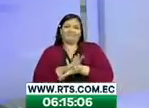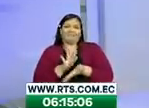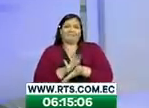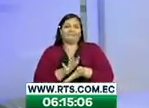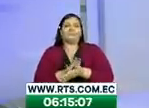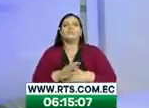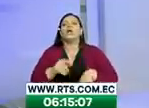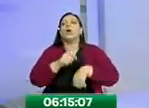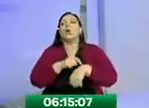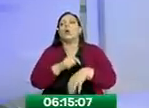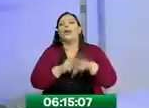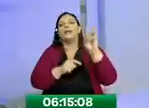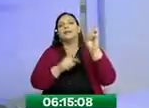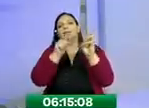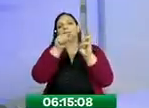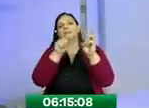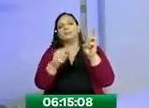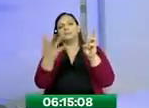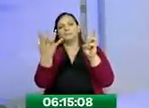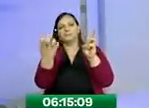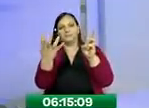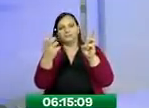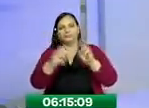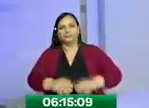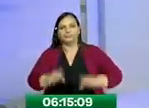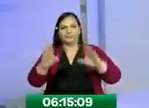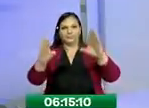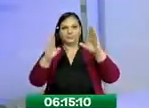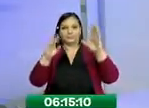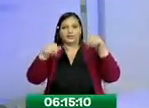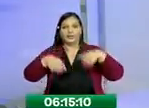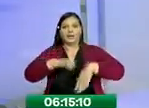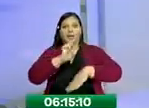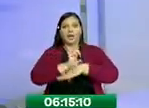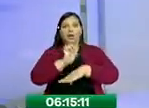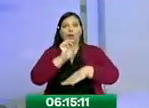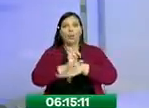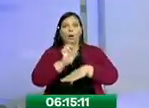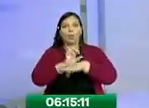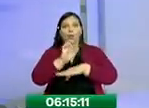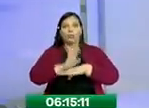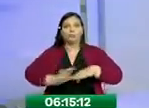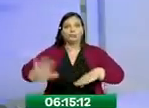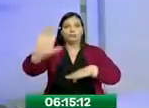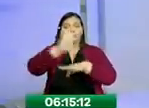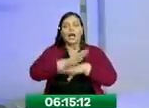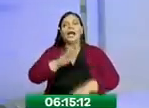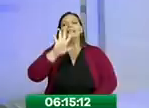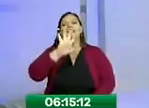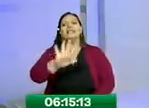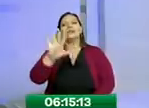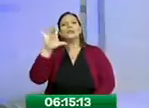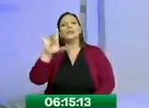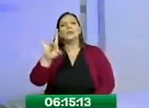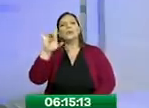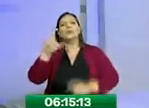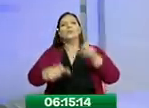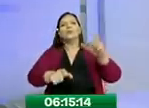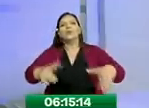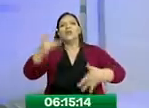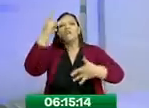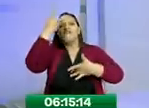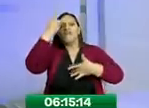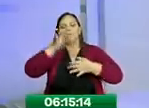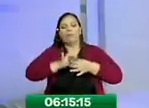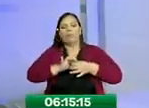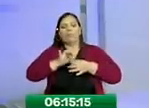6:15 de la mañana. Atención, Ecuador registra hasta el momento 58 casos confirmados de COVID-19. De estos,